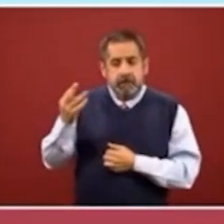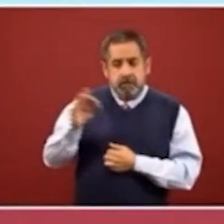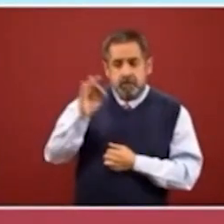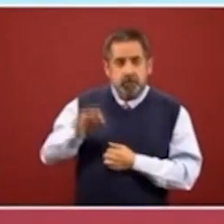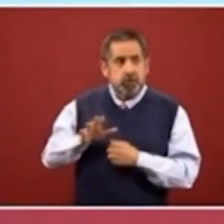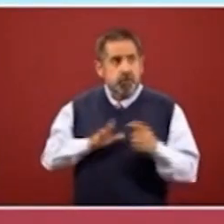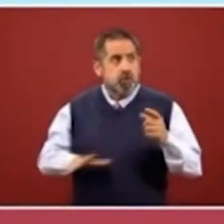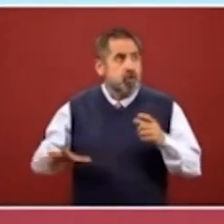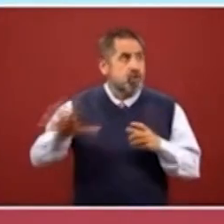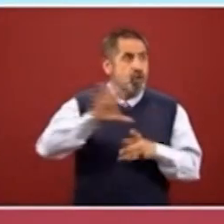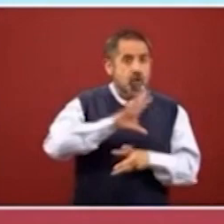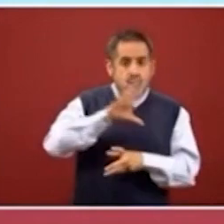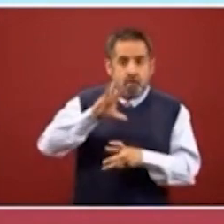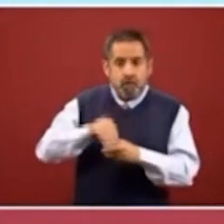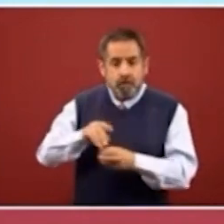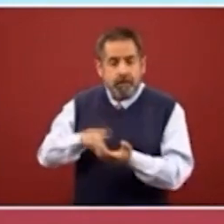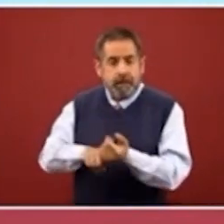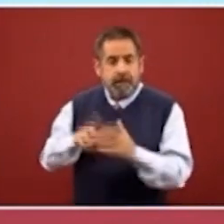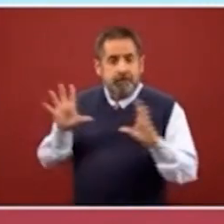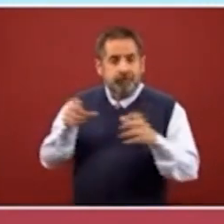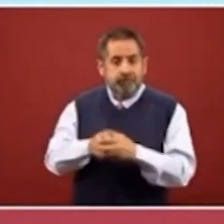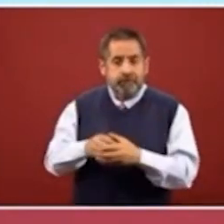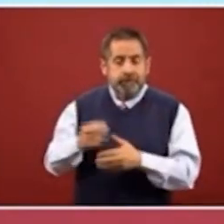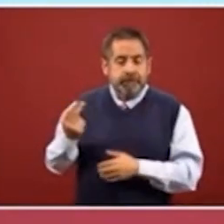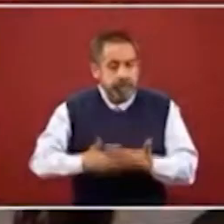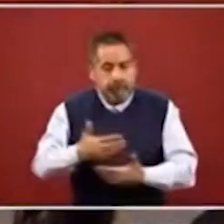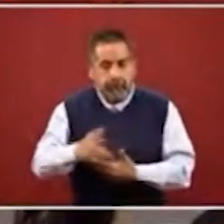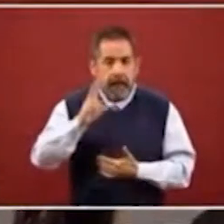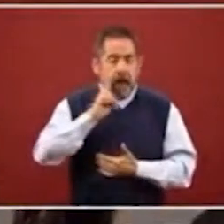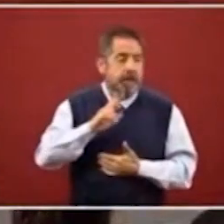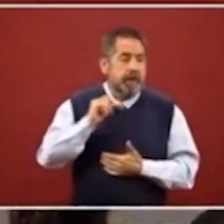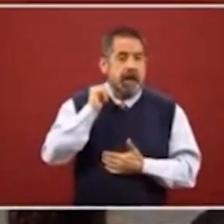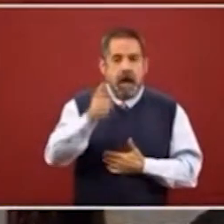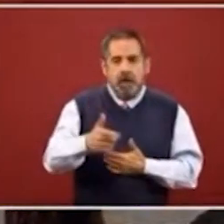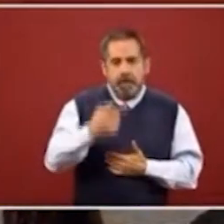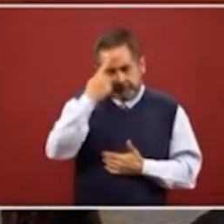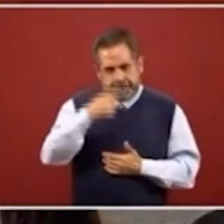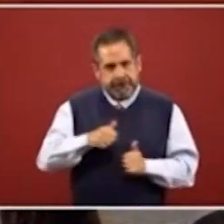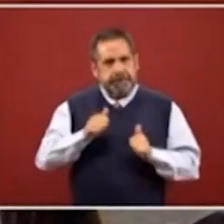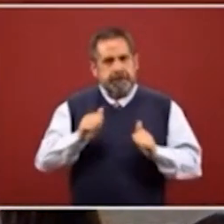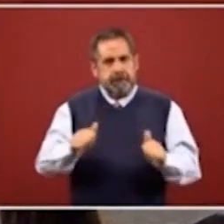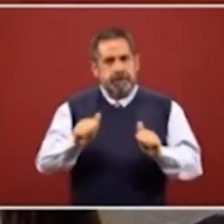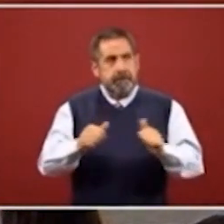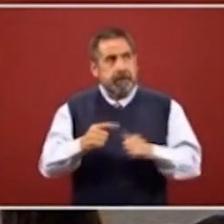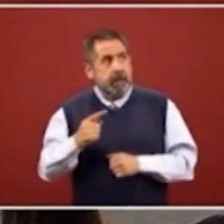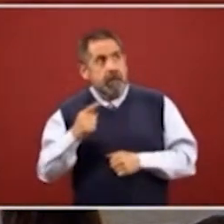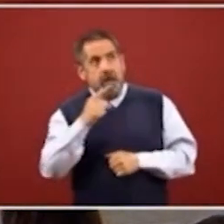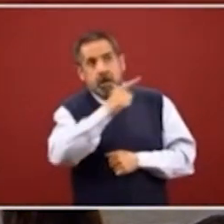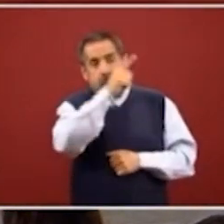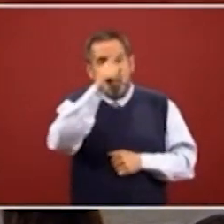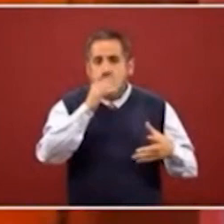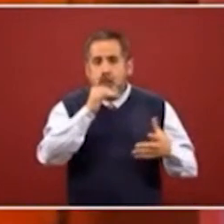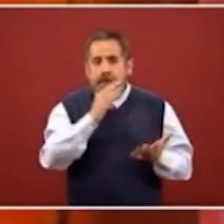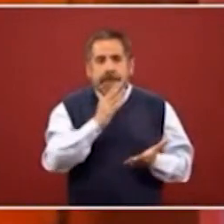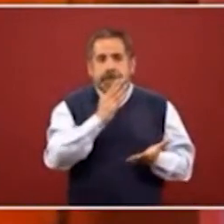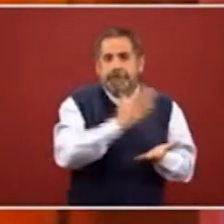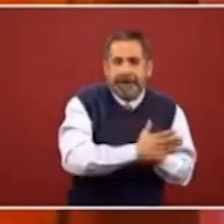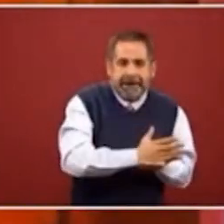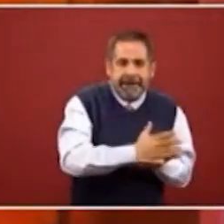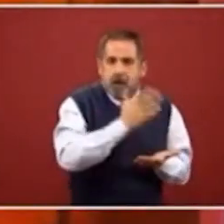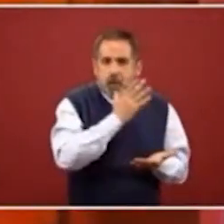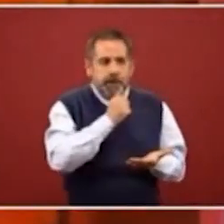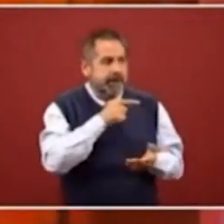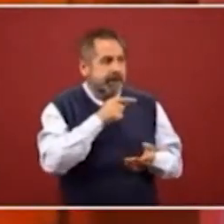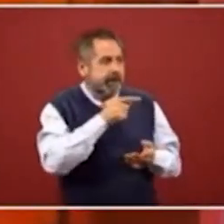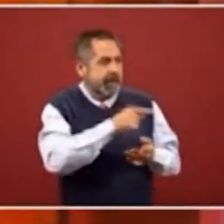que son las entidades que gravitan entre los 11 y los 20 pacientes con coronavirus. Hasta el momento, la Ciudad de México es la entidad que